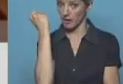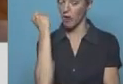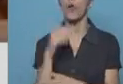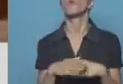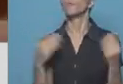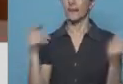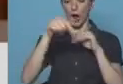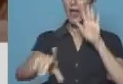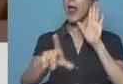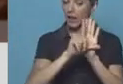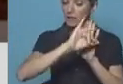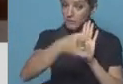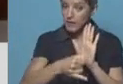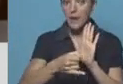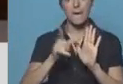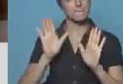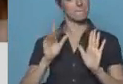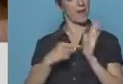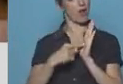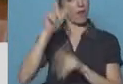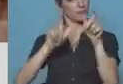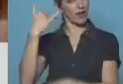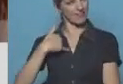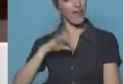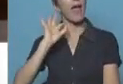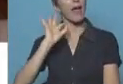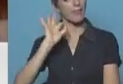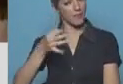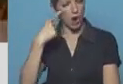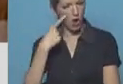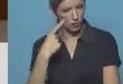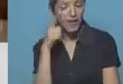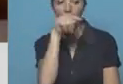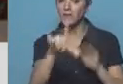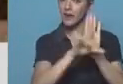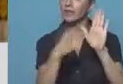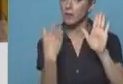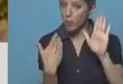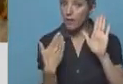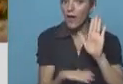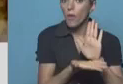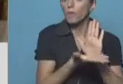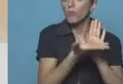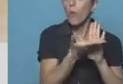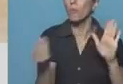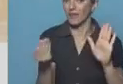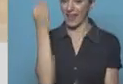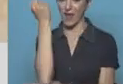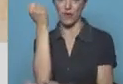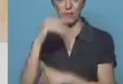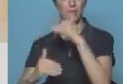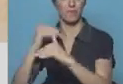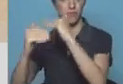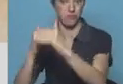ley, pero los argentinos deben saber que esa ley se puede aplicar con tantos aumentos porque hay mucha actividad económica, y cuando hay mucha actividad